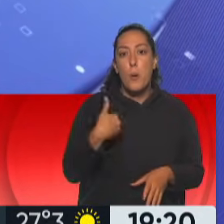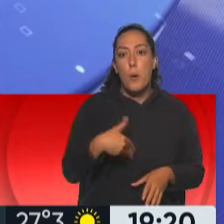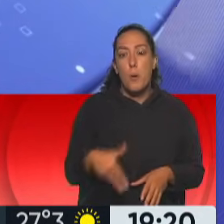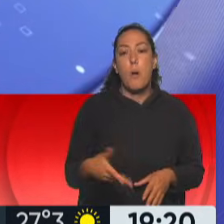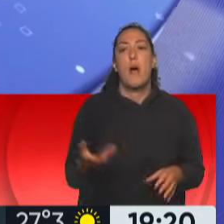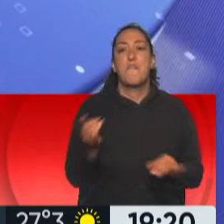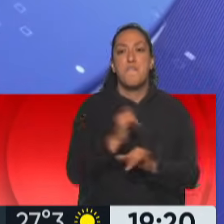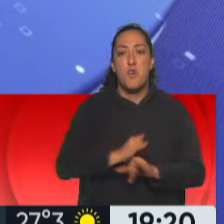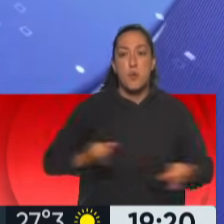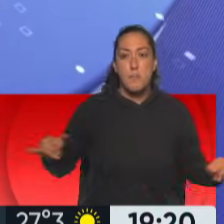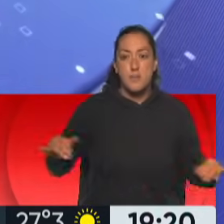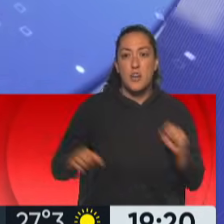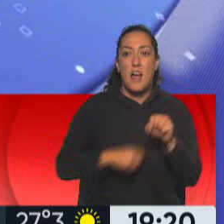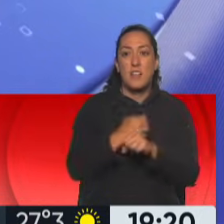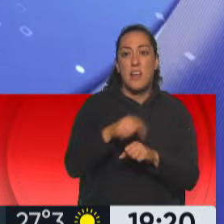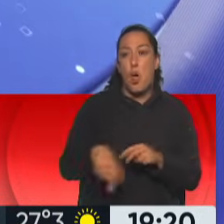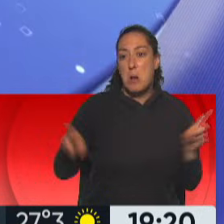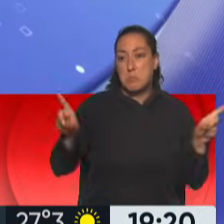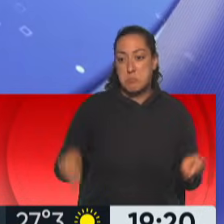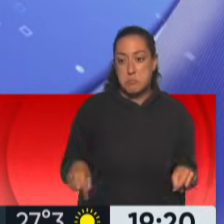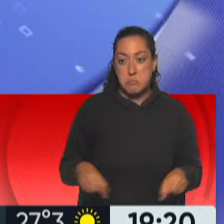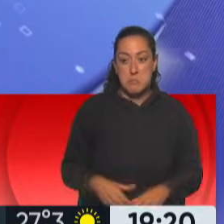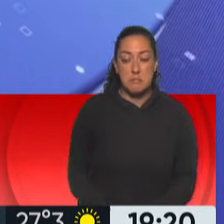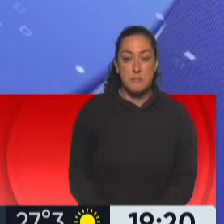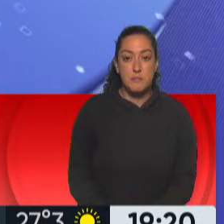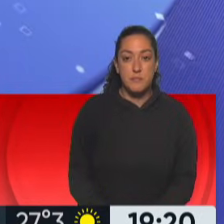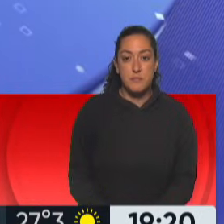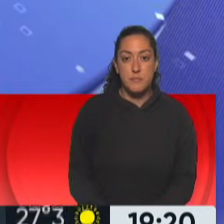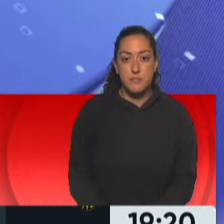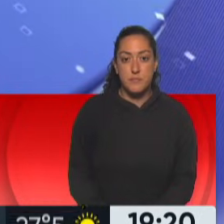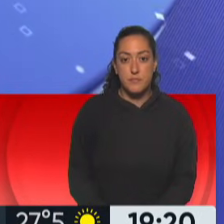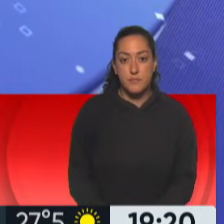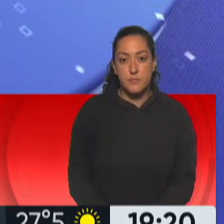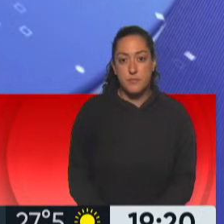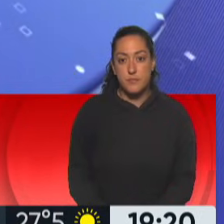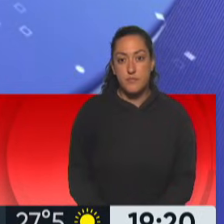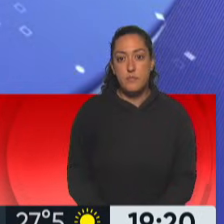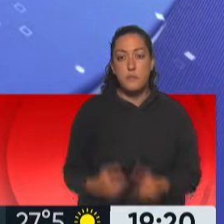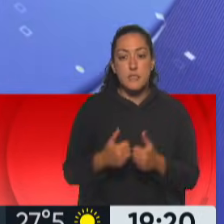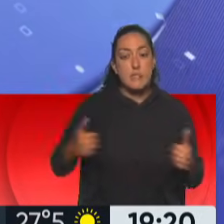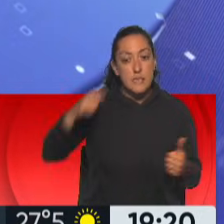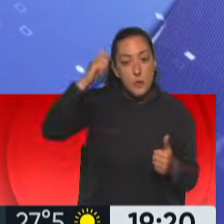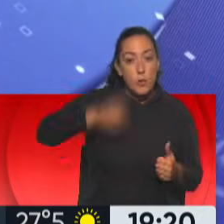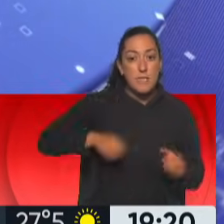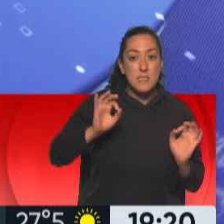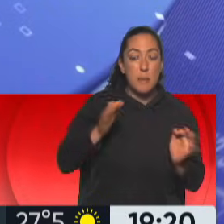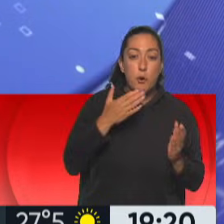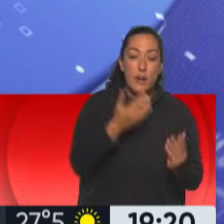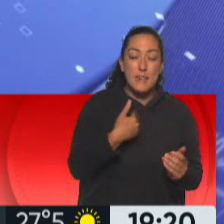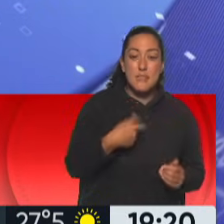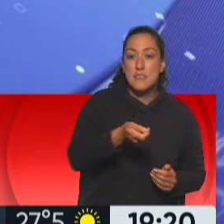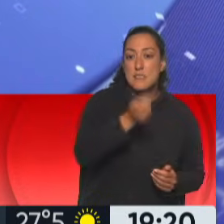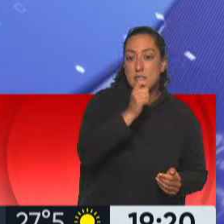información que hasta el momento no sabemos. De hecho, iba a sumar, porque bueno, en lo que conocemos del tribunal es a través de los periodistas que estuvieron ahí, no hay